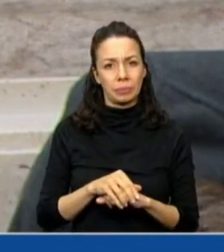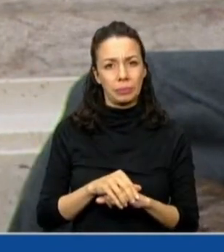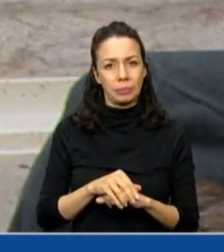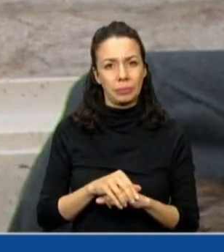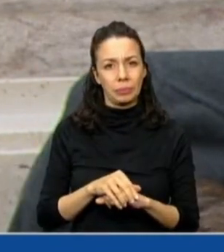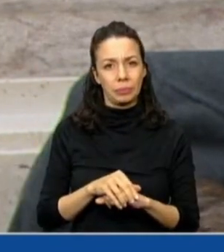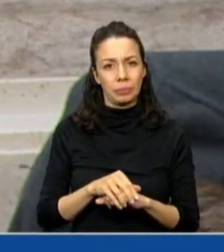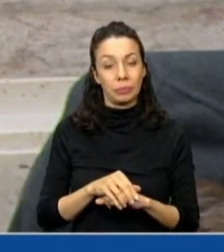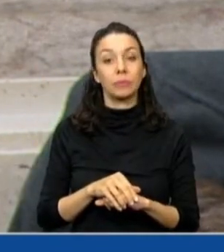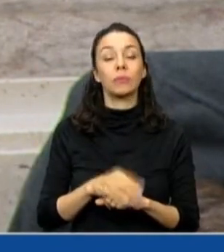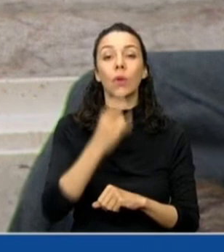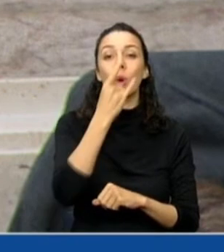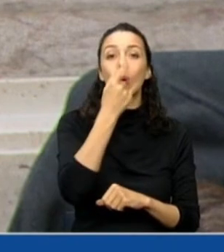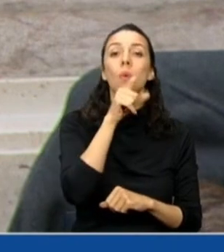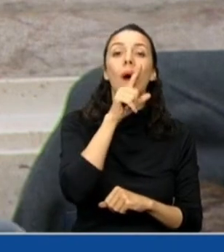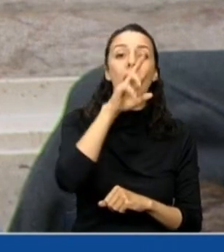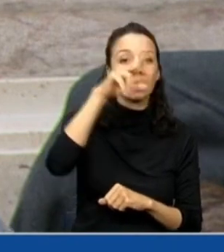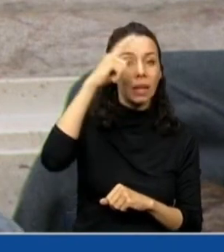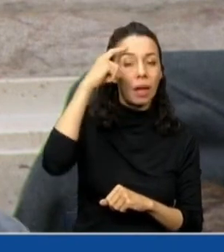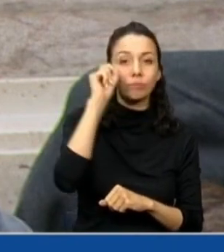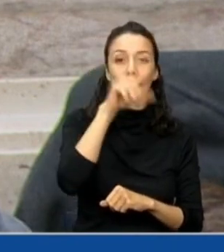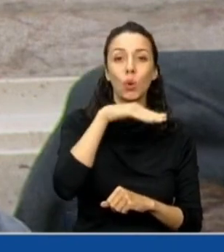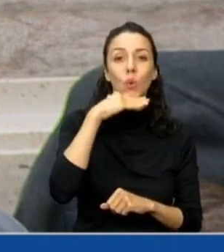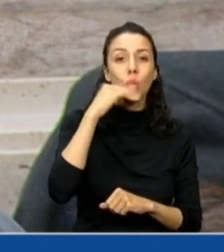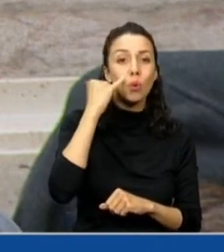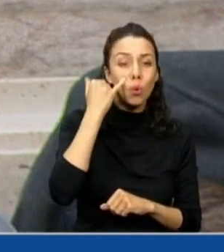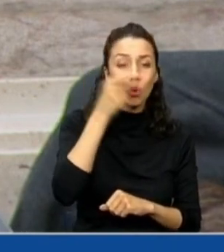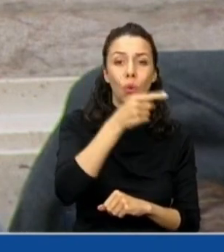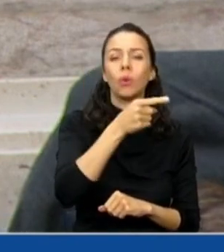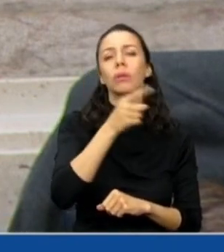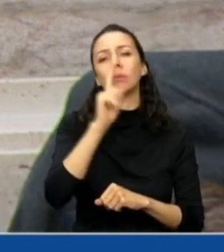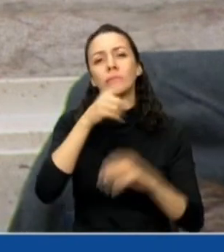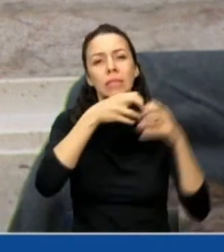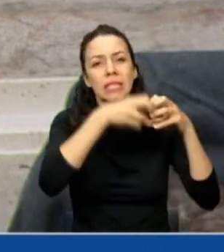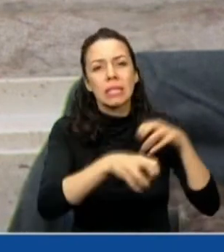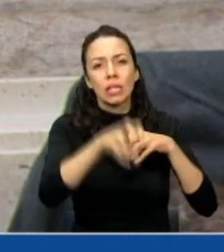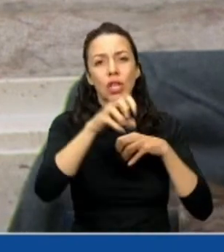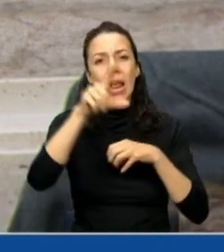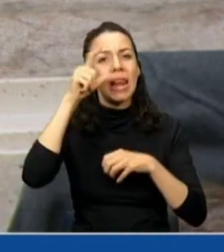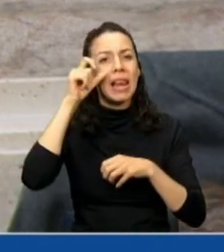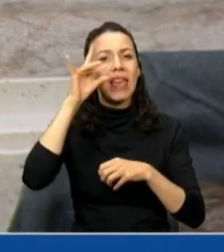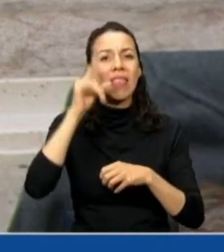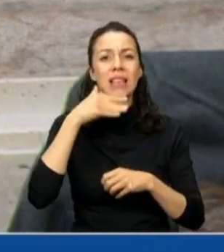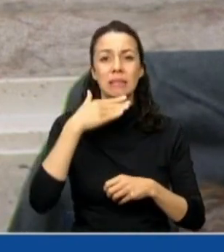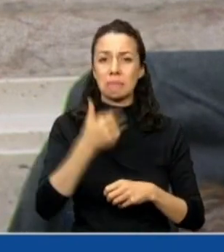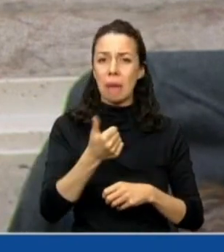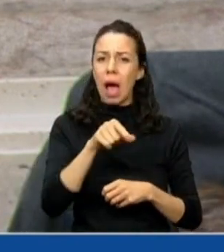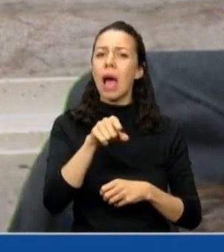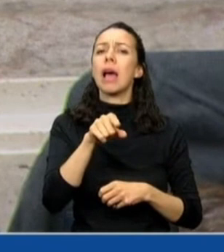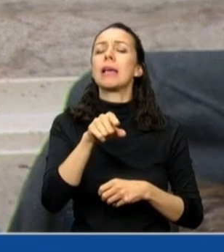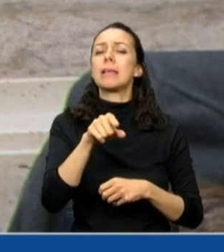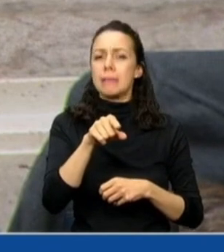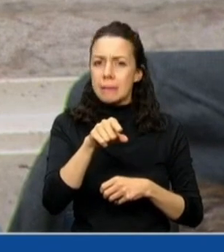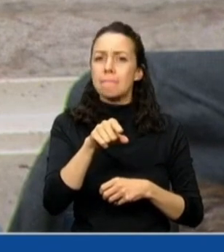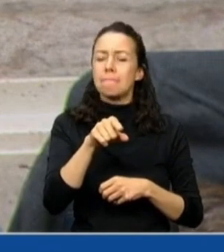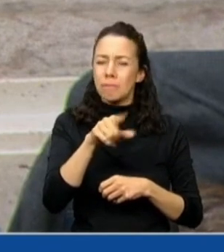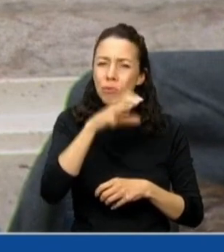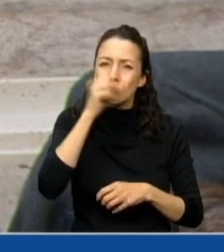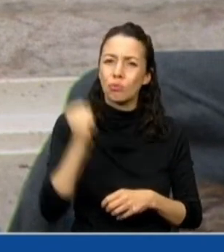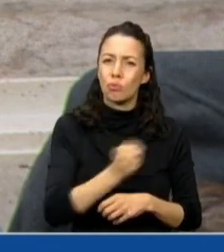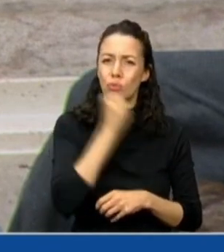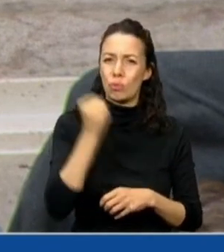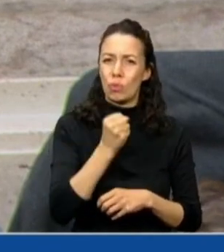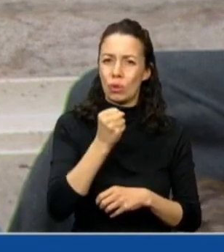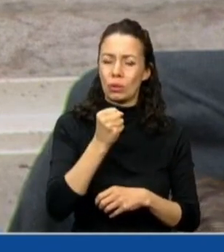de la UATRE Jujuy y sobre todo de la seccional Ledesma es un caso todavía muy